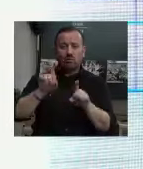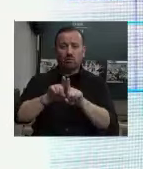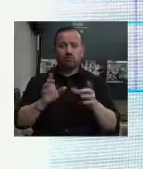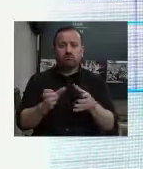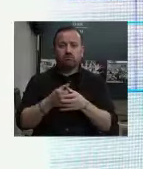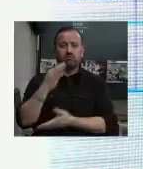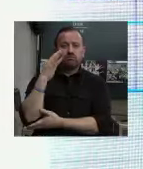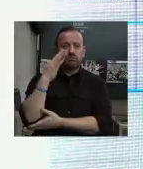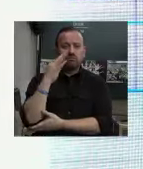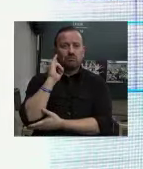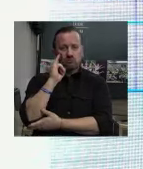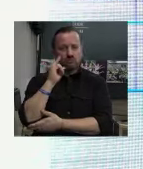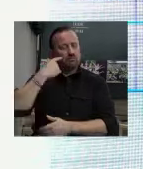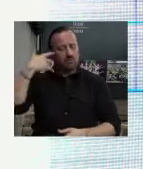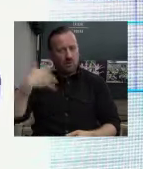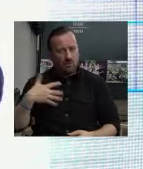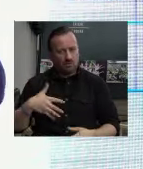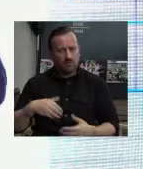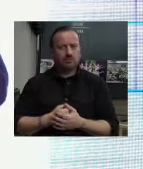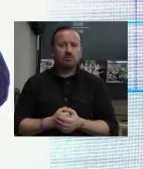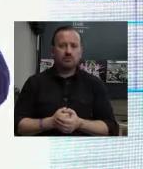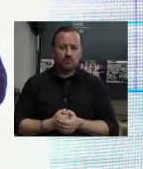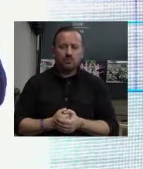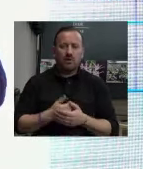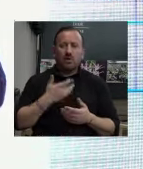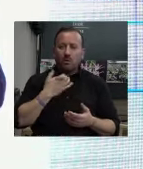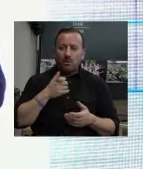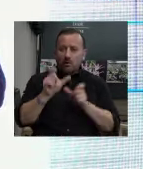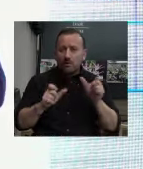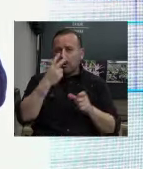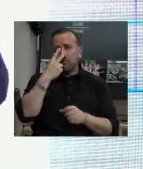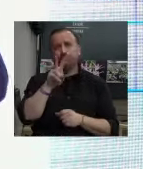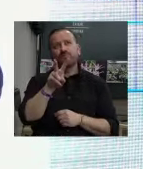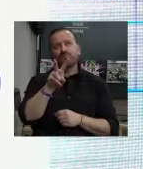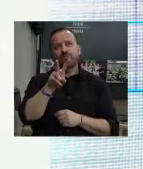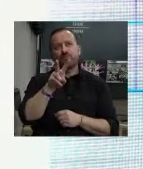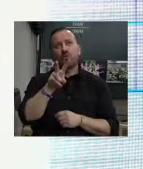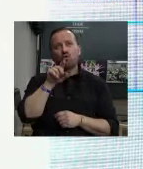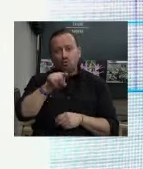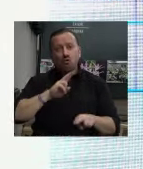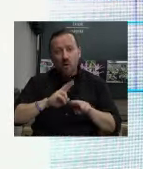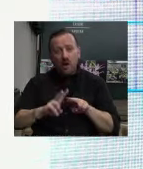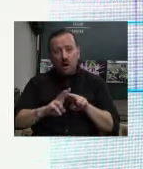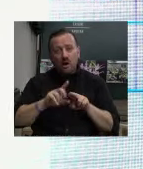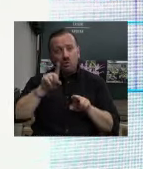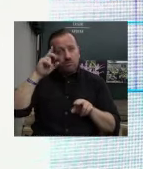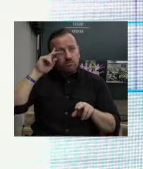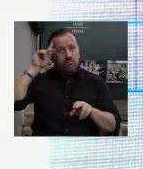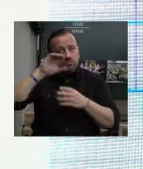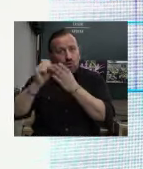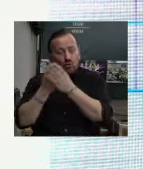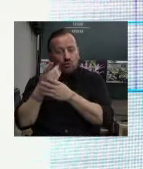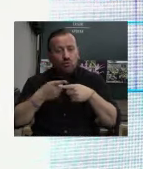superior sí tiene sentido porque la gente ve que lo que tú haces desde la innovación